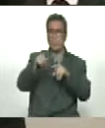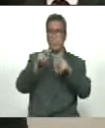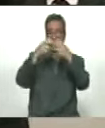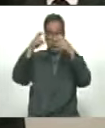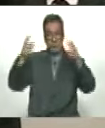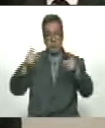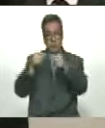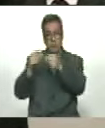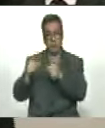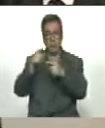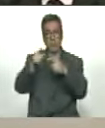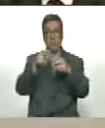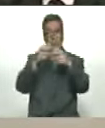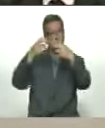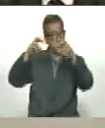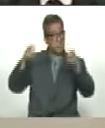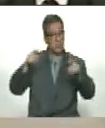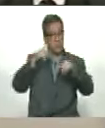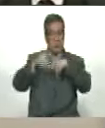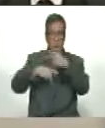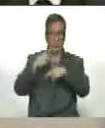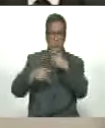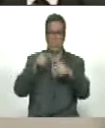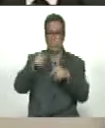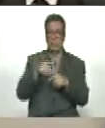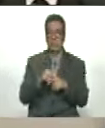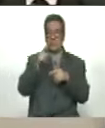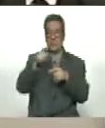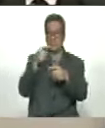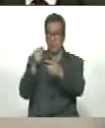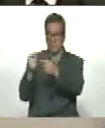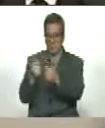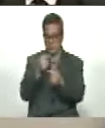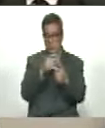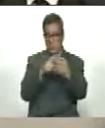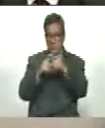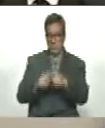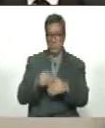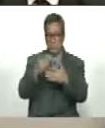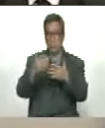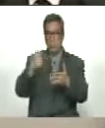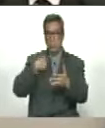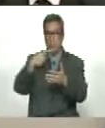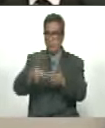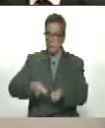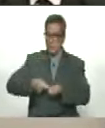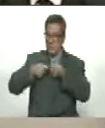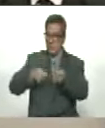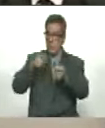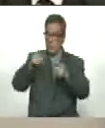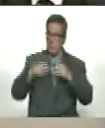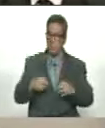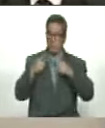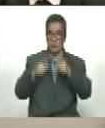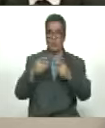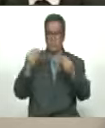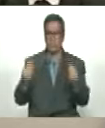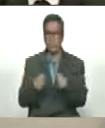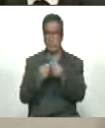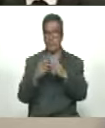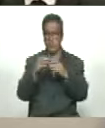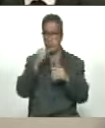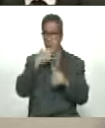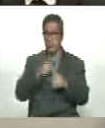el tema económico y hacia el tema productivo. Entonces, este presupuesto que ustedes atacan por esa vía tiene un conjunto de